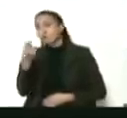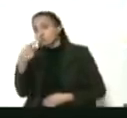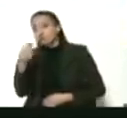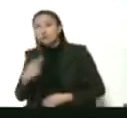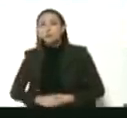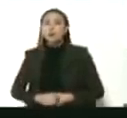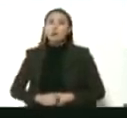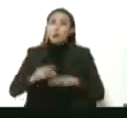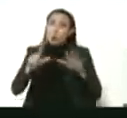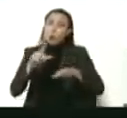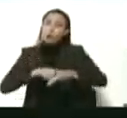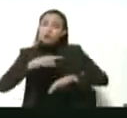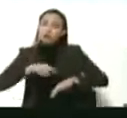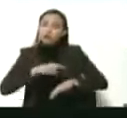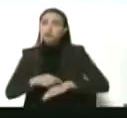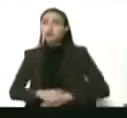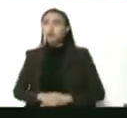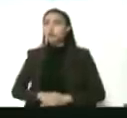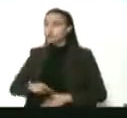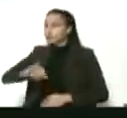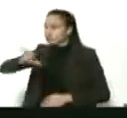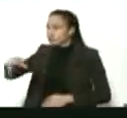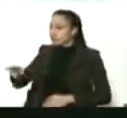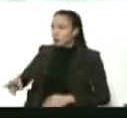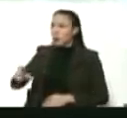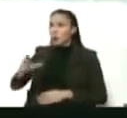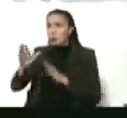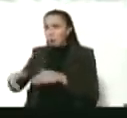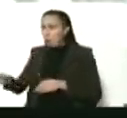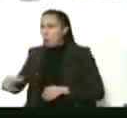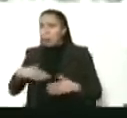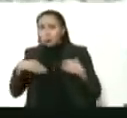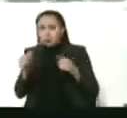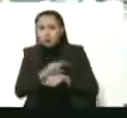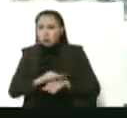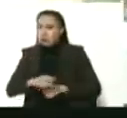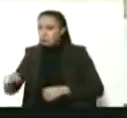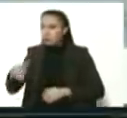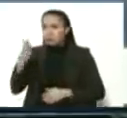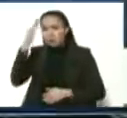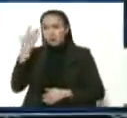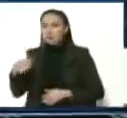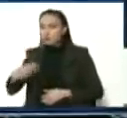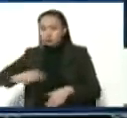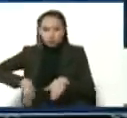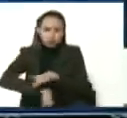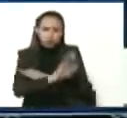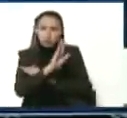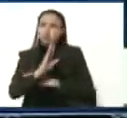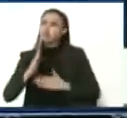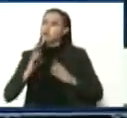cada 8 horas, doctor Jorge Rodríguez, doctor Alvarado, y se fueran a sus casas y reposaran.